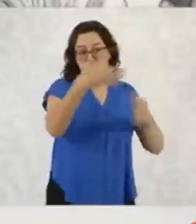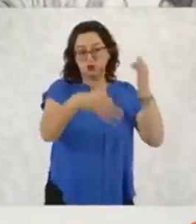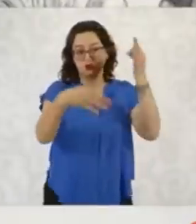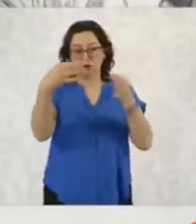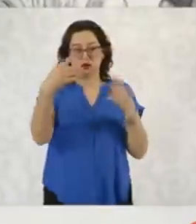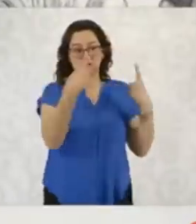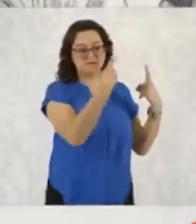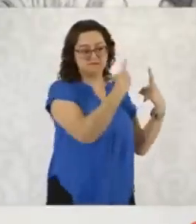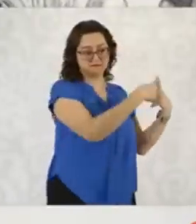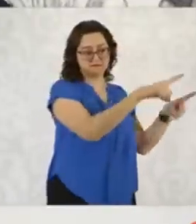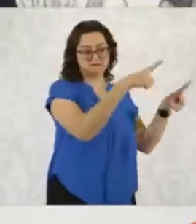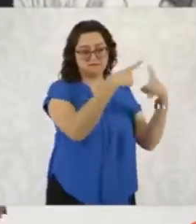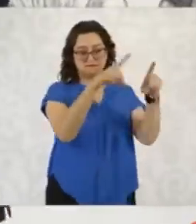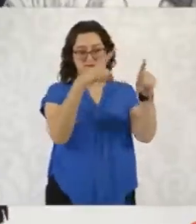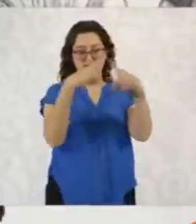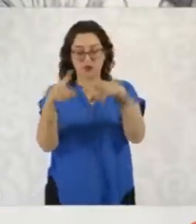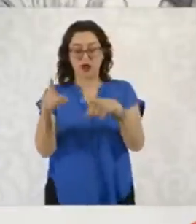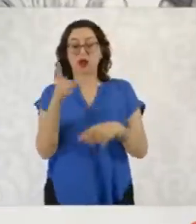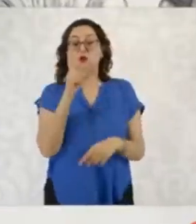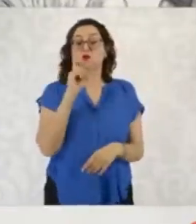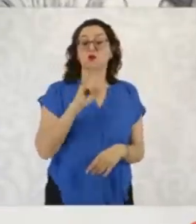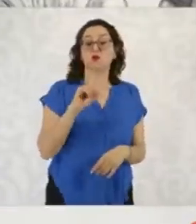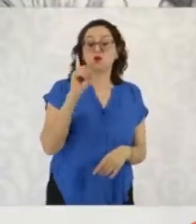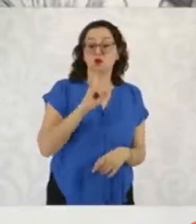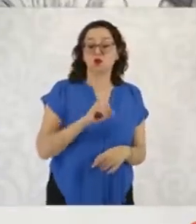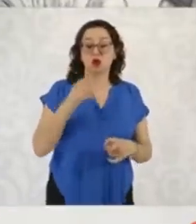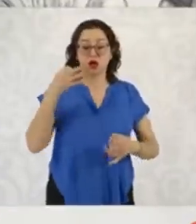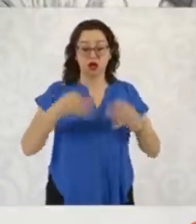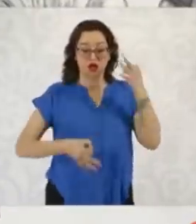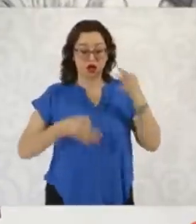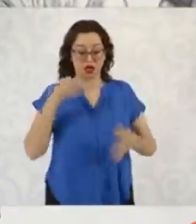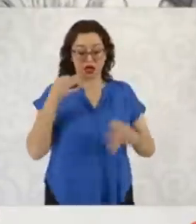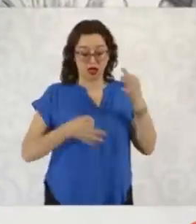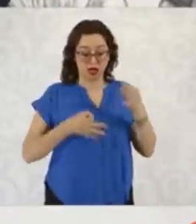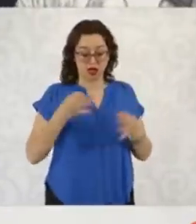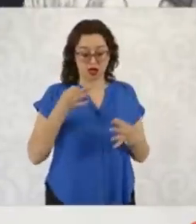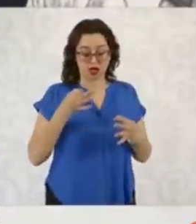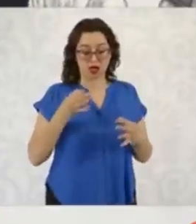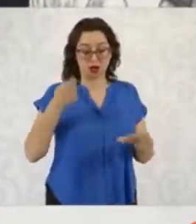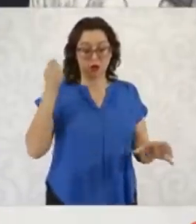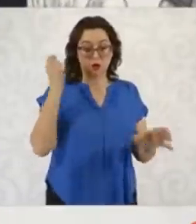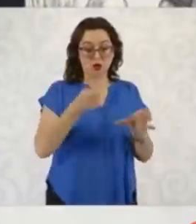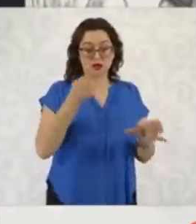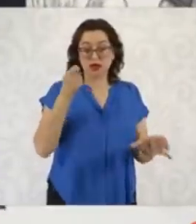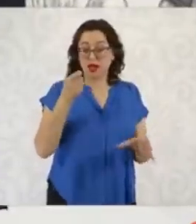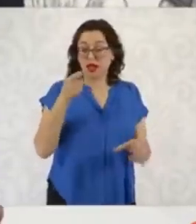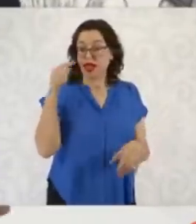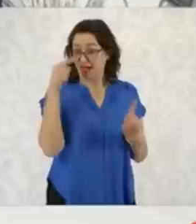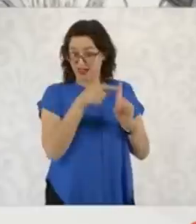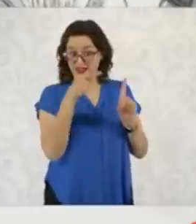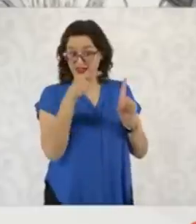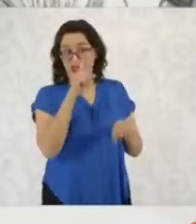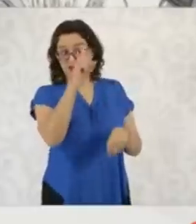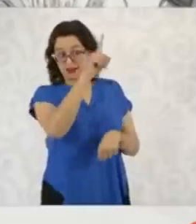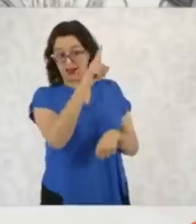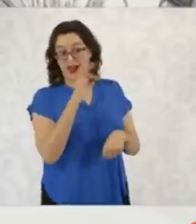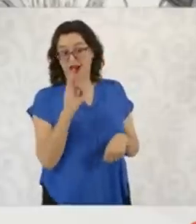este pronunciamiento, dicho sea de paso, fue elegida en votación popular,